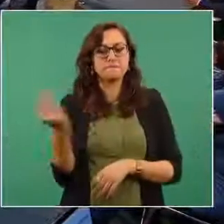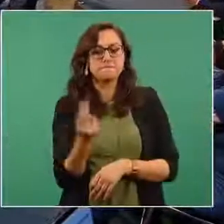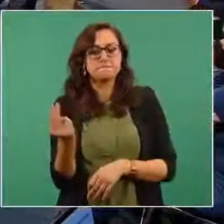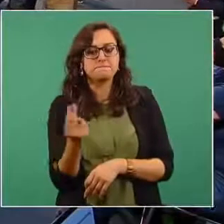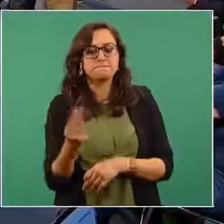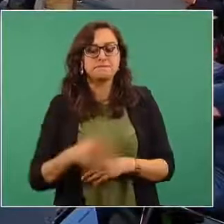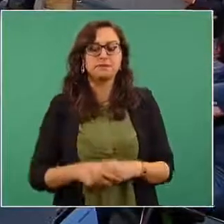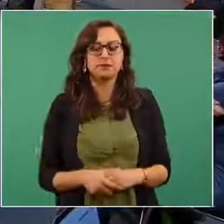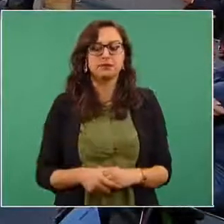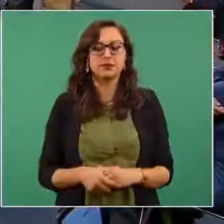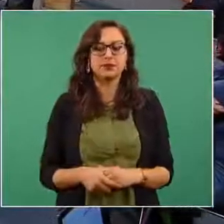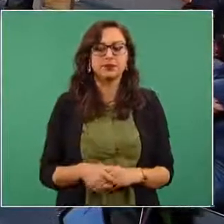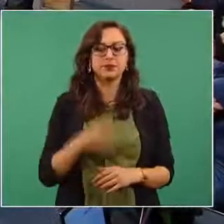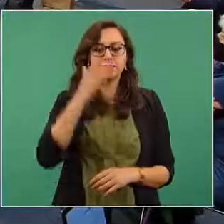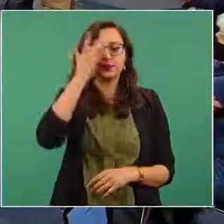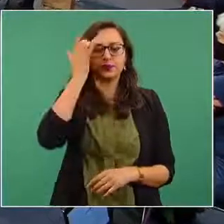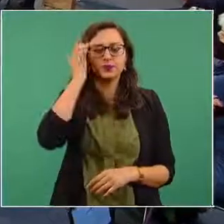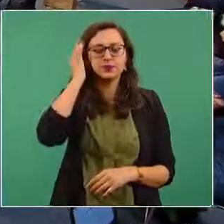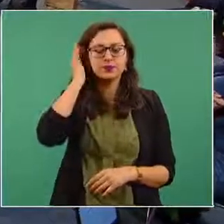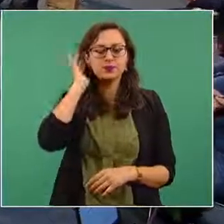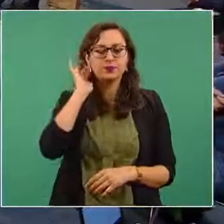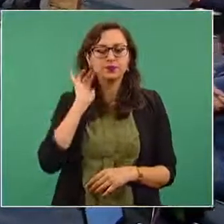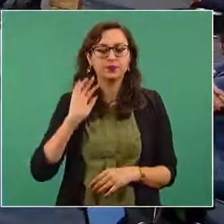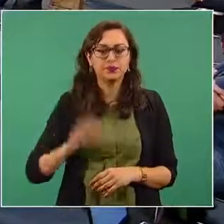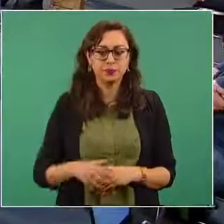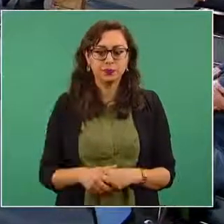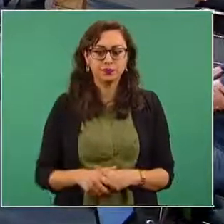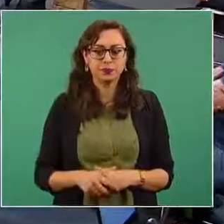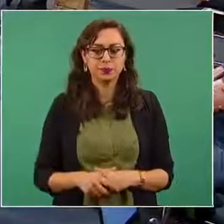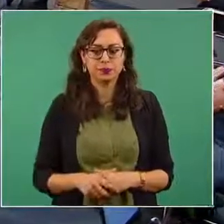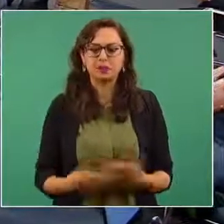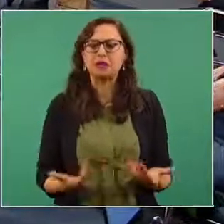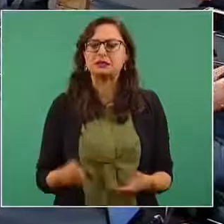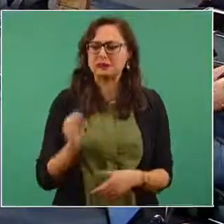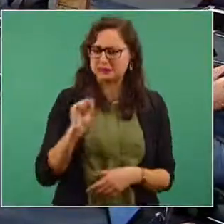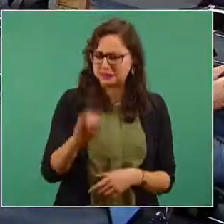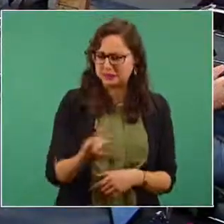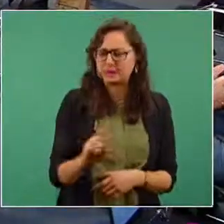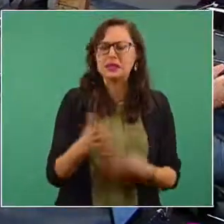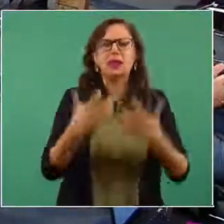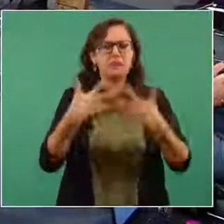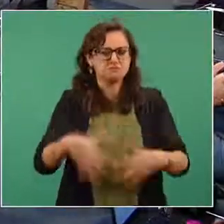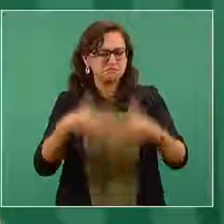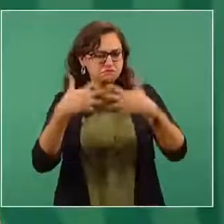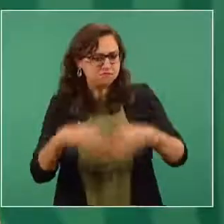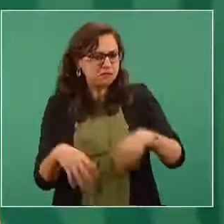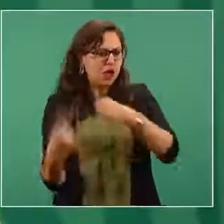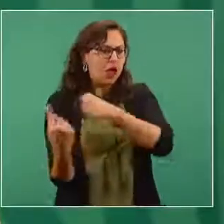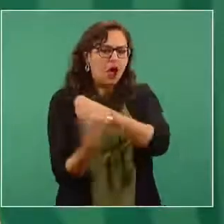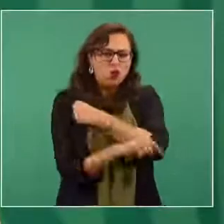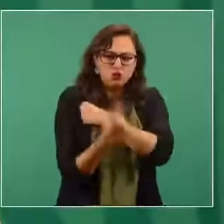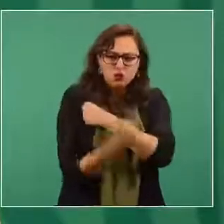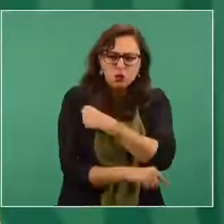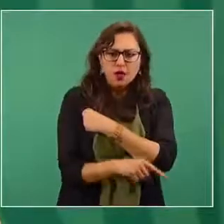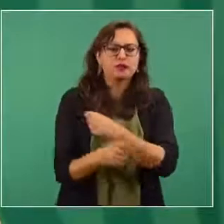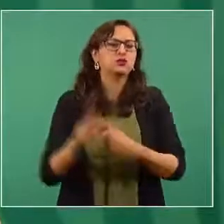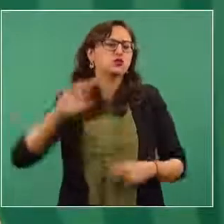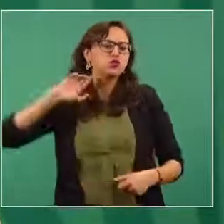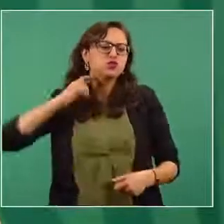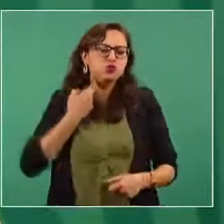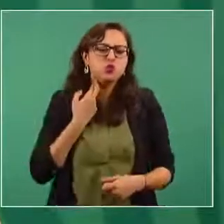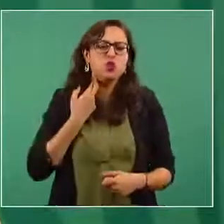hablé de que independientemente de la automatización, del avance tecnológico, de la